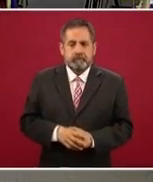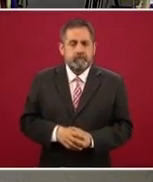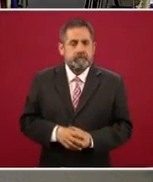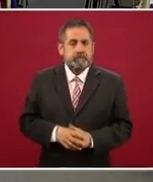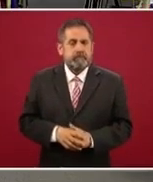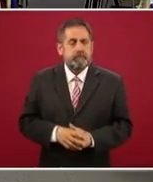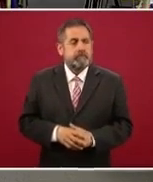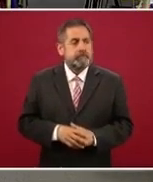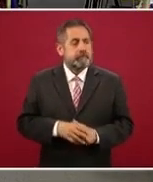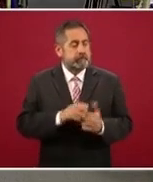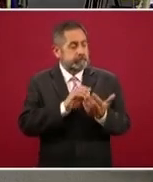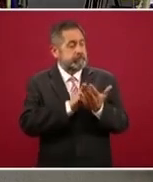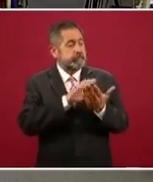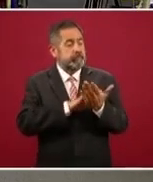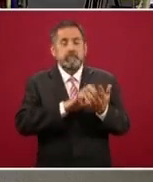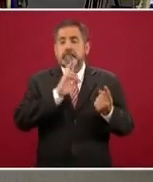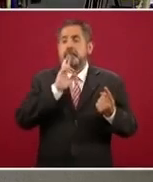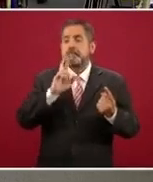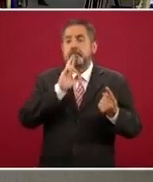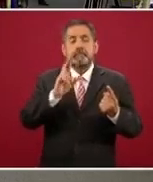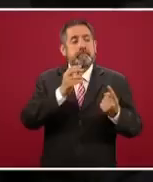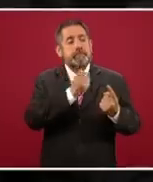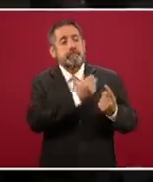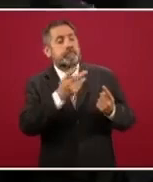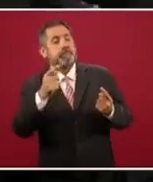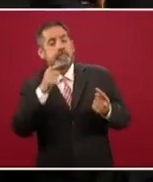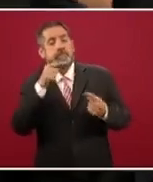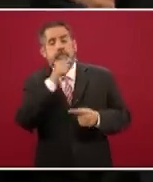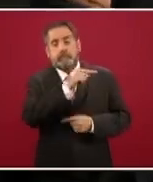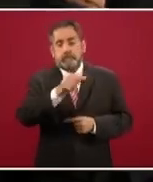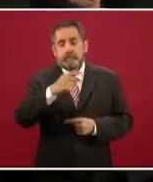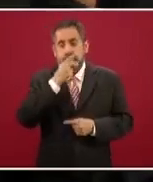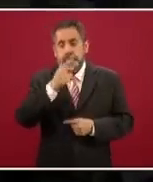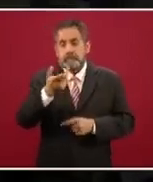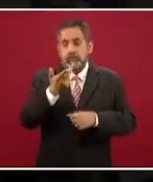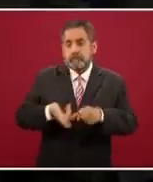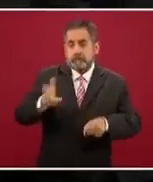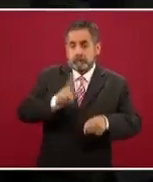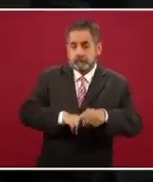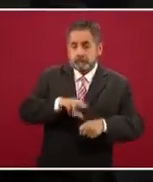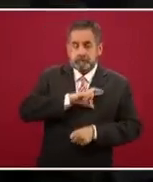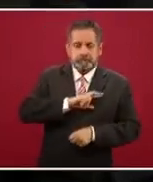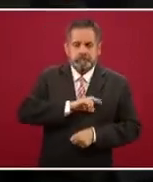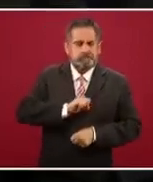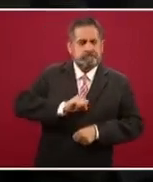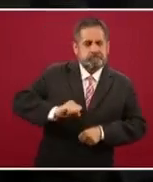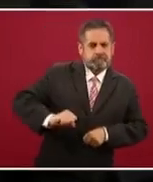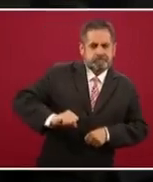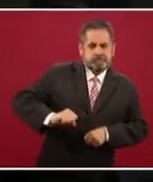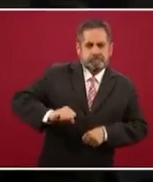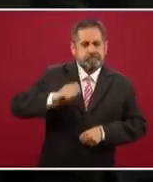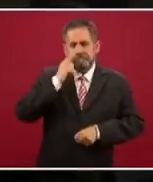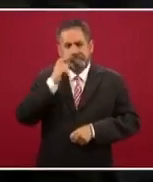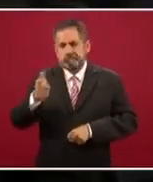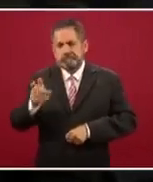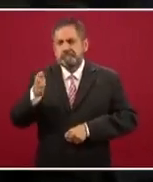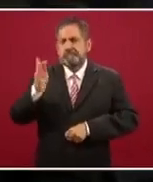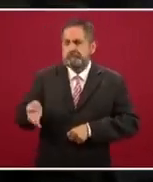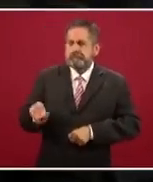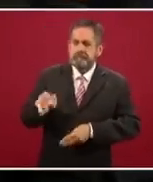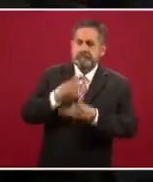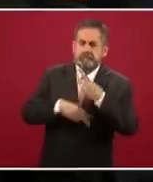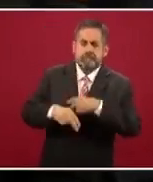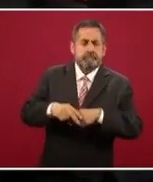Hay reportes en el sentido de que algunos hospitales privados no querrán aceptar a pacientes que tengan